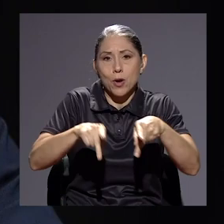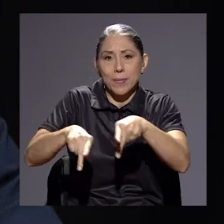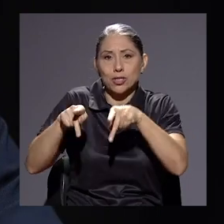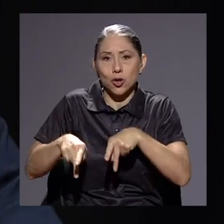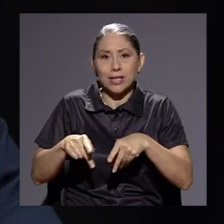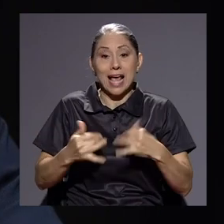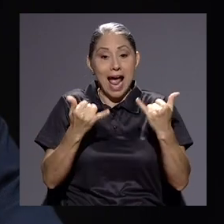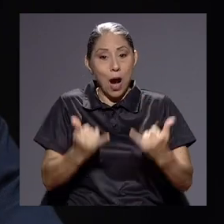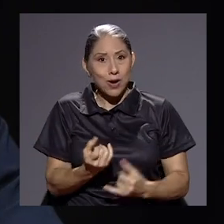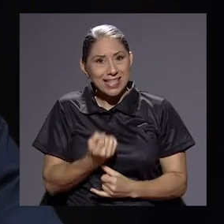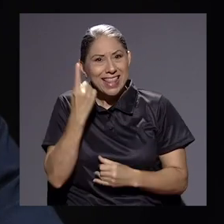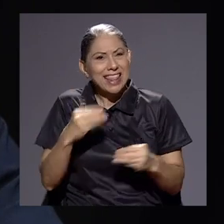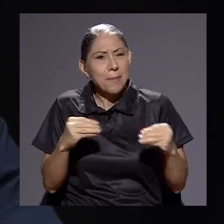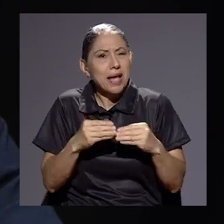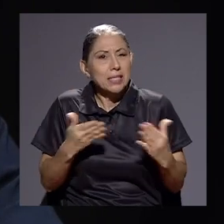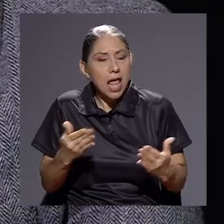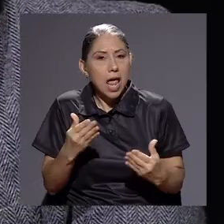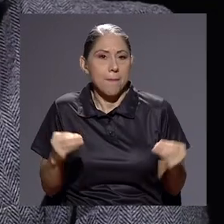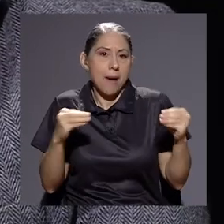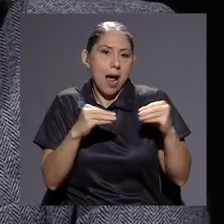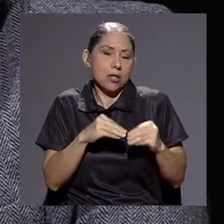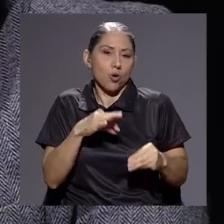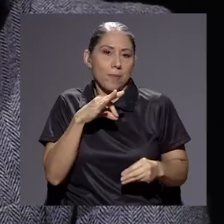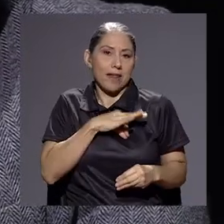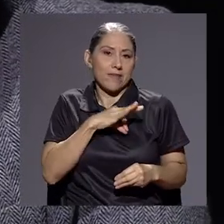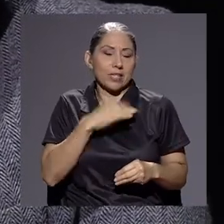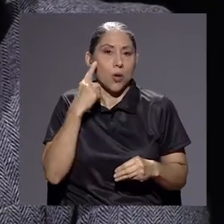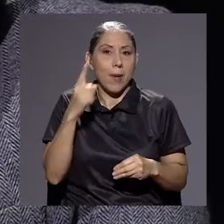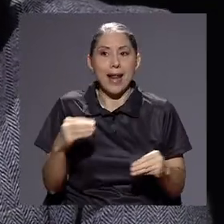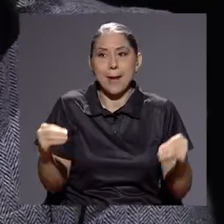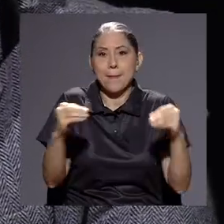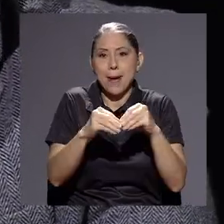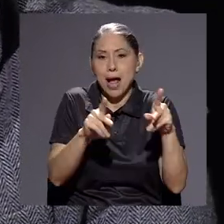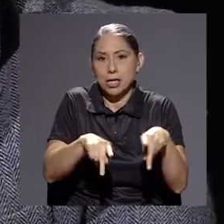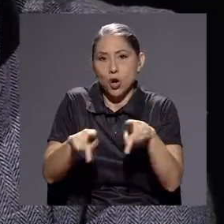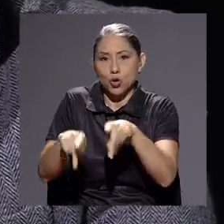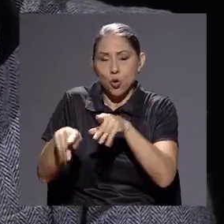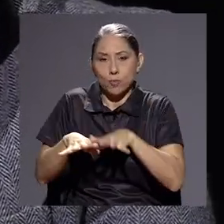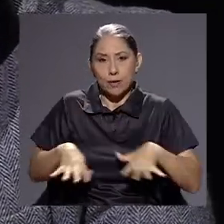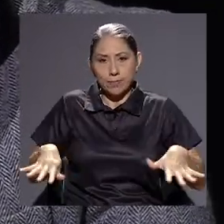mayor beneficio para el mayor número de personas. Claro, el problema es cómo